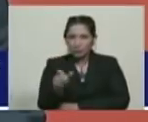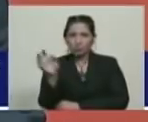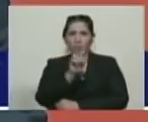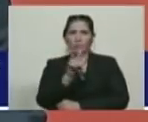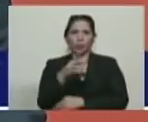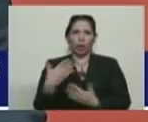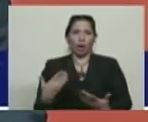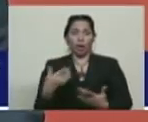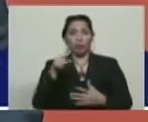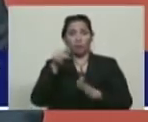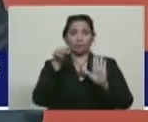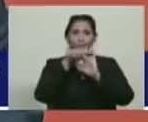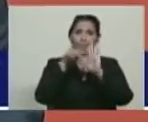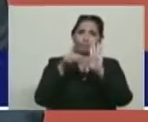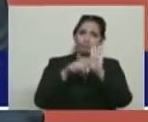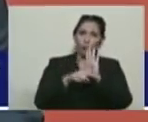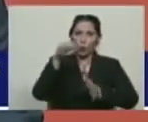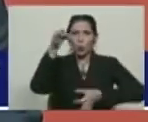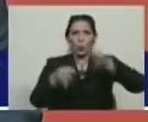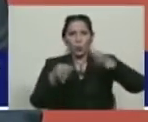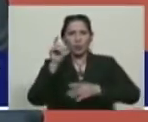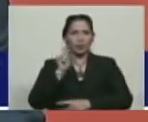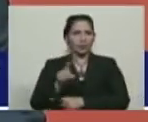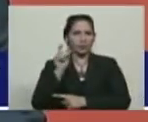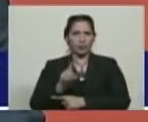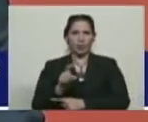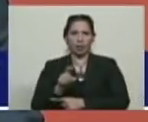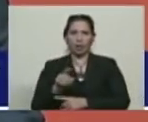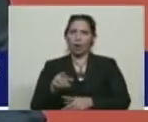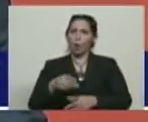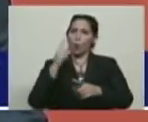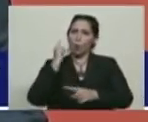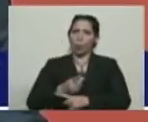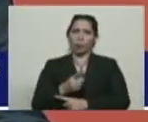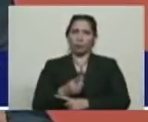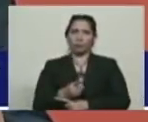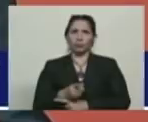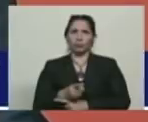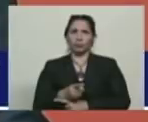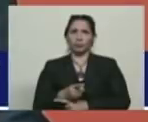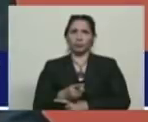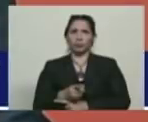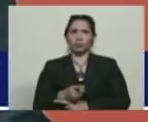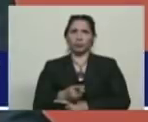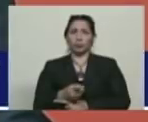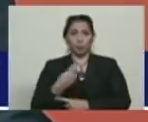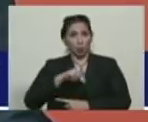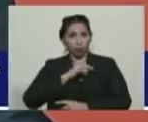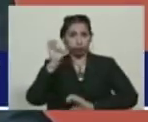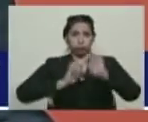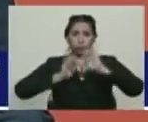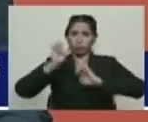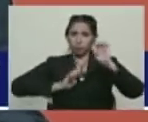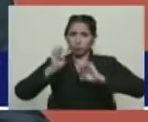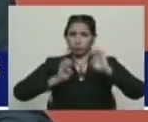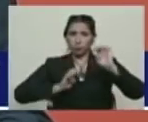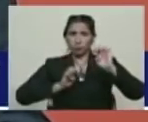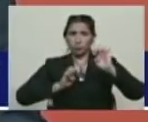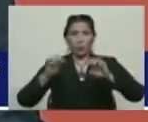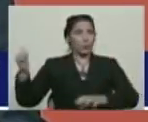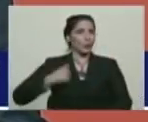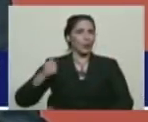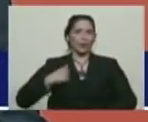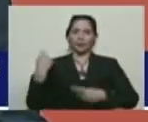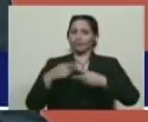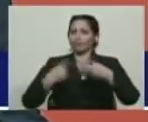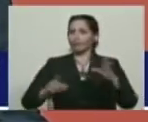es una medida justa necesaria y oportuna e iremos evaluando y cualquier otro